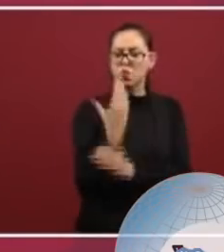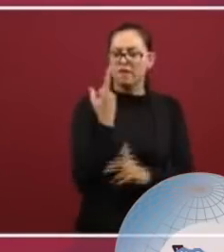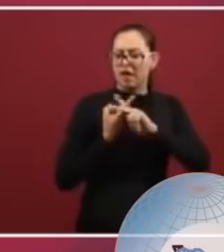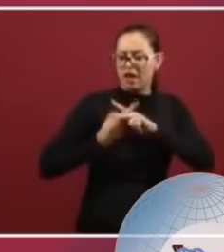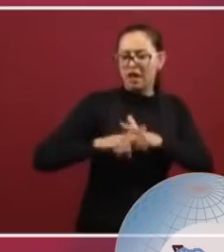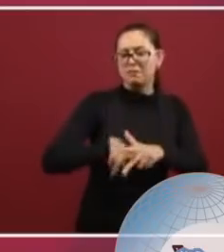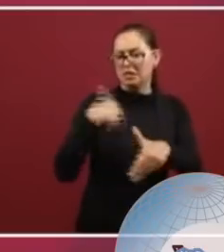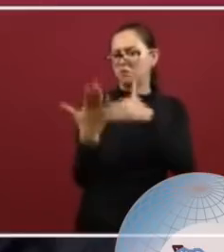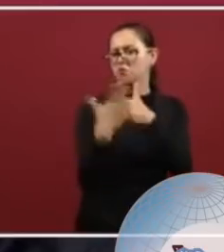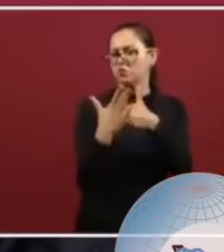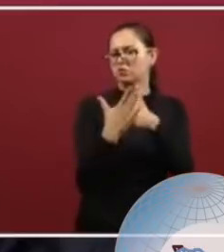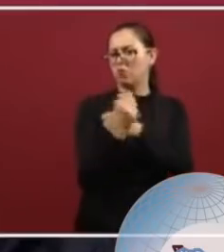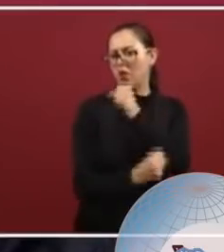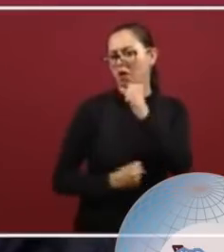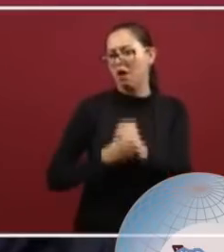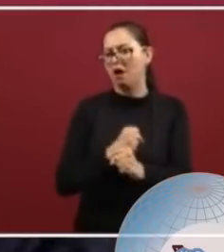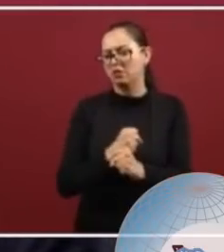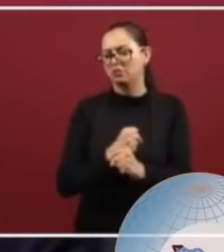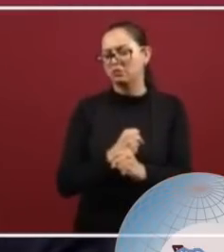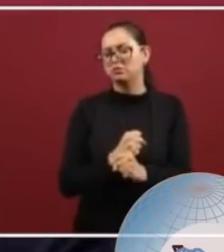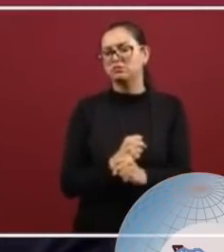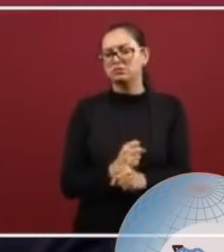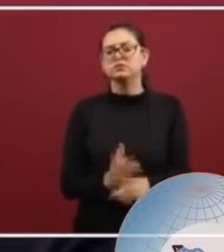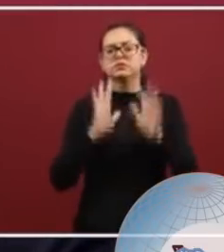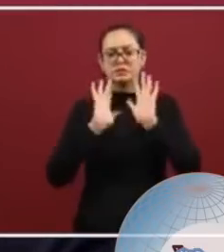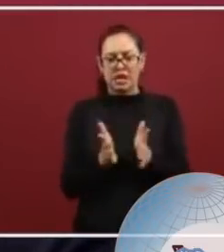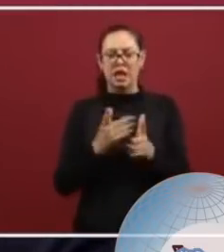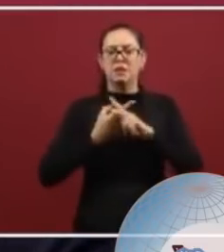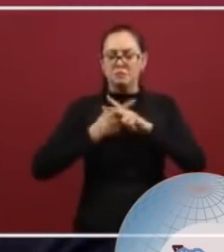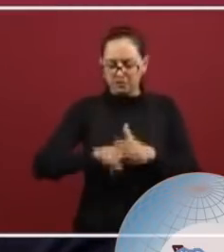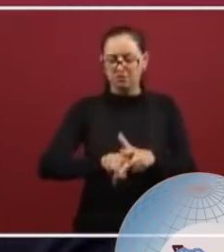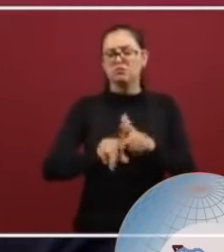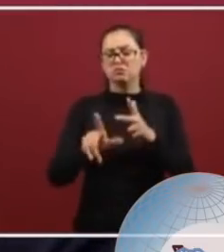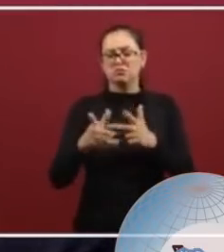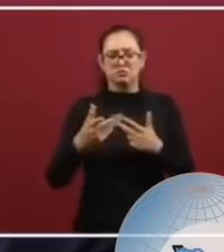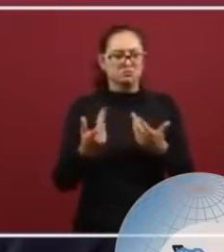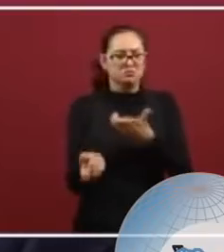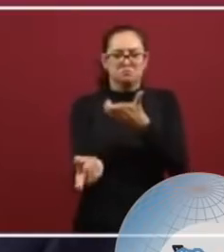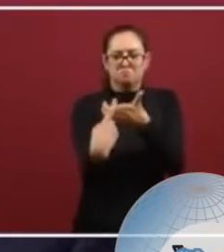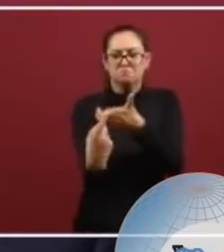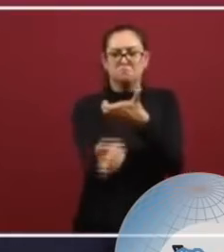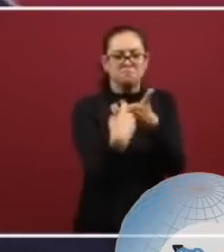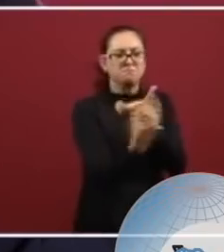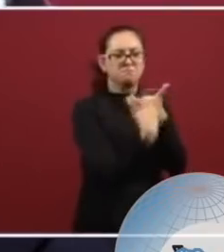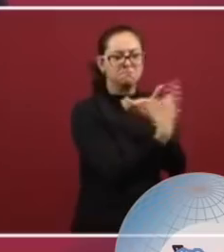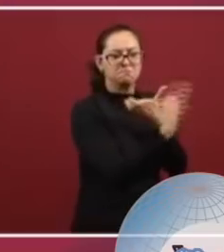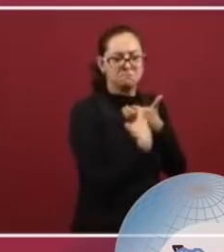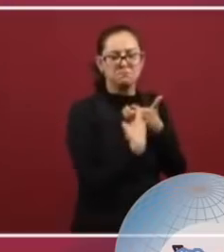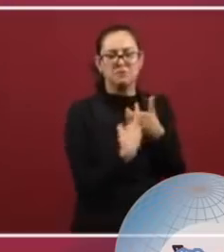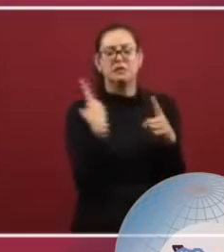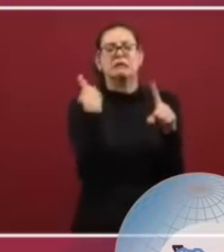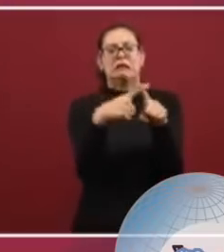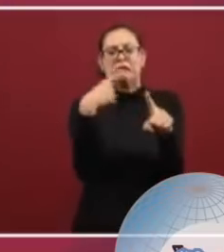que el año próximo. Ya se está constituyendo la empresa, Ya hablé con los